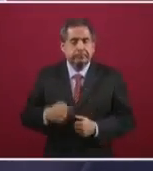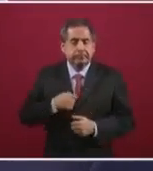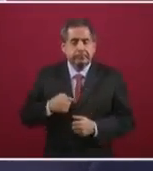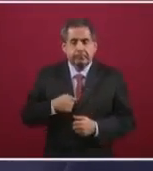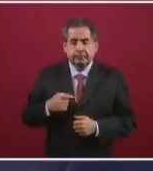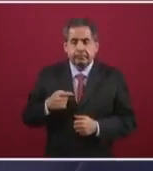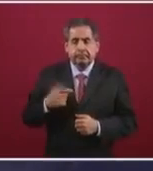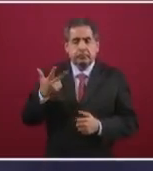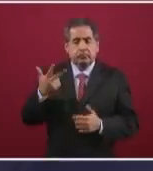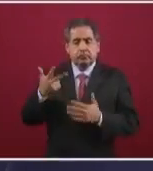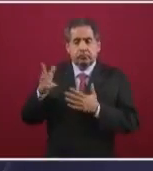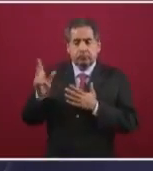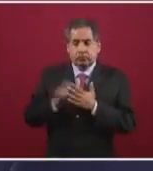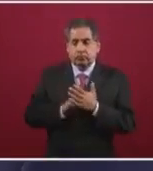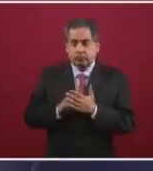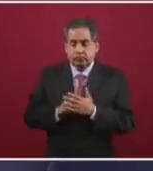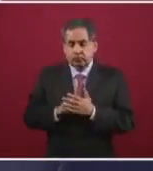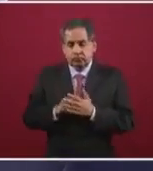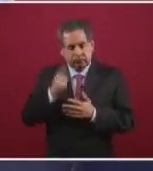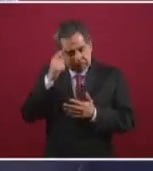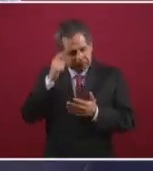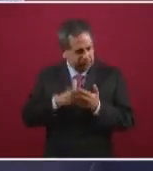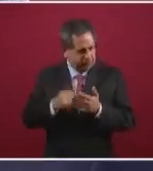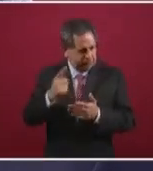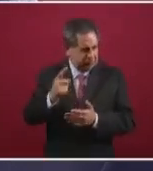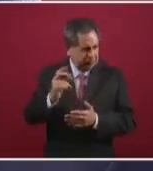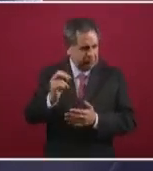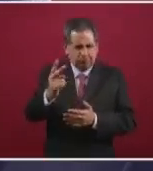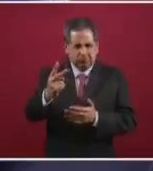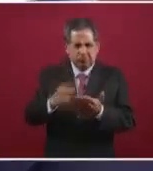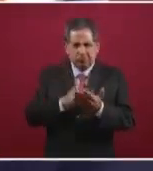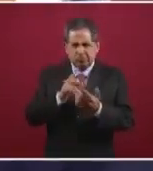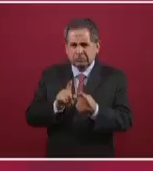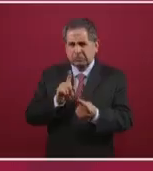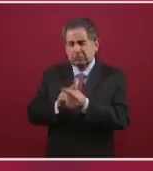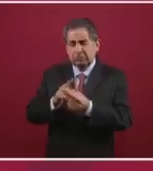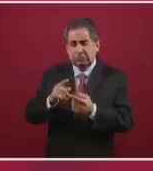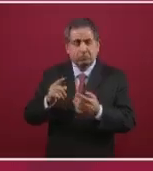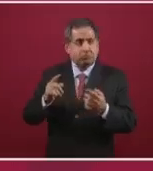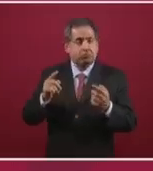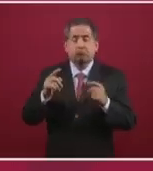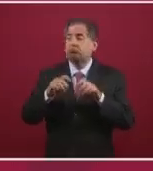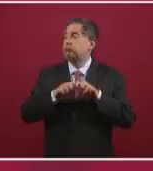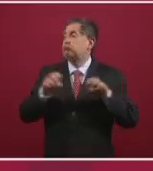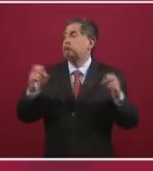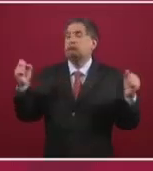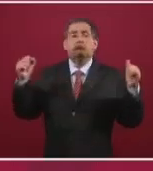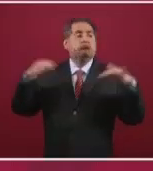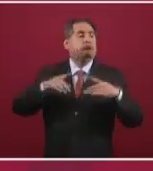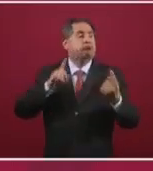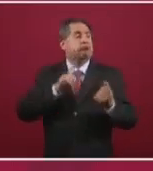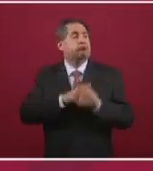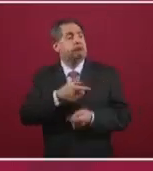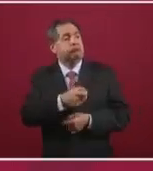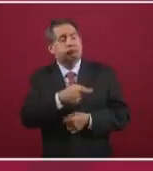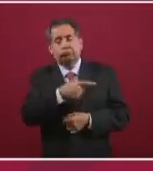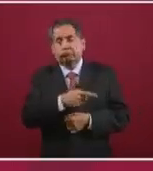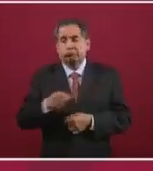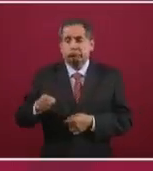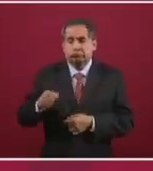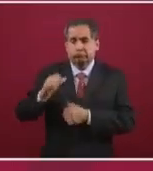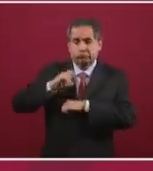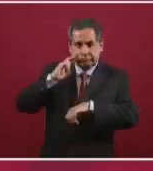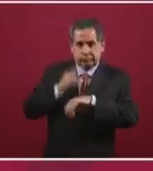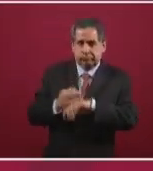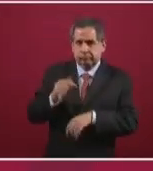En 8 meses he visto, creo que una o dos veces, y eso en actos oficiales, al